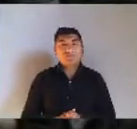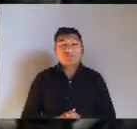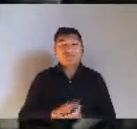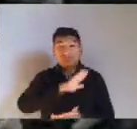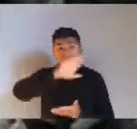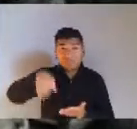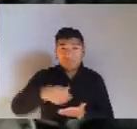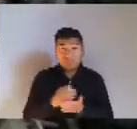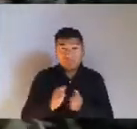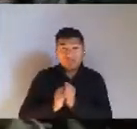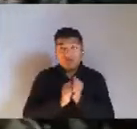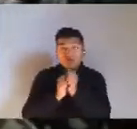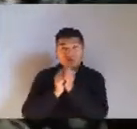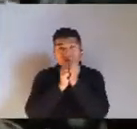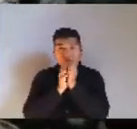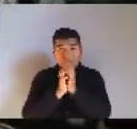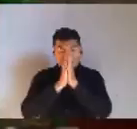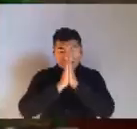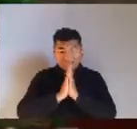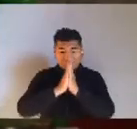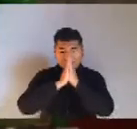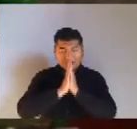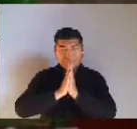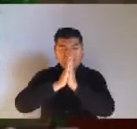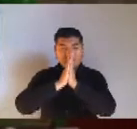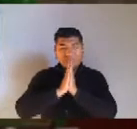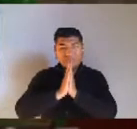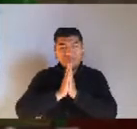Todos juntos, fuerte decimos,